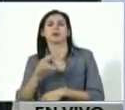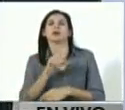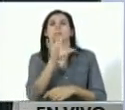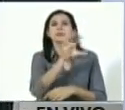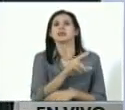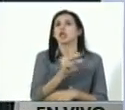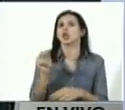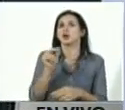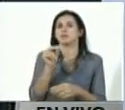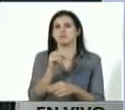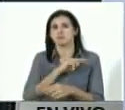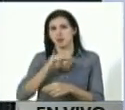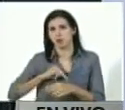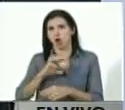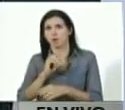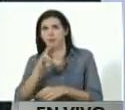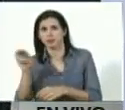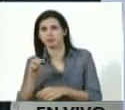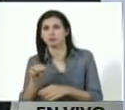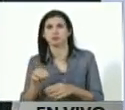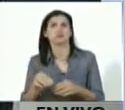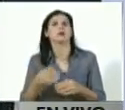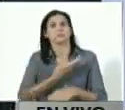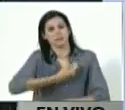a nivel de jefes de Estado y de gobierno.